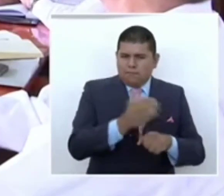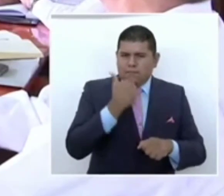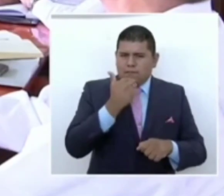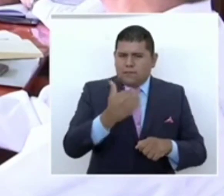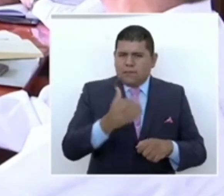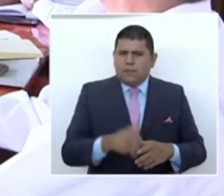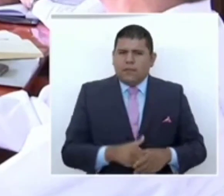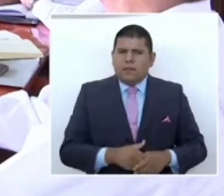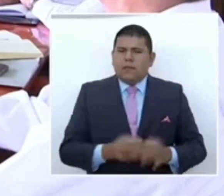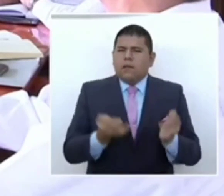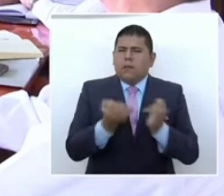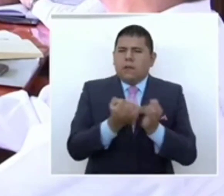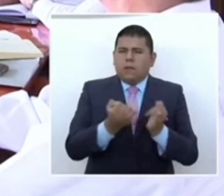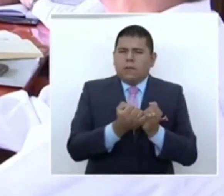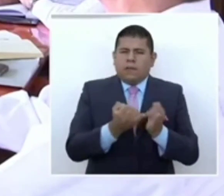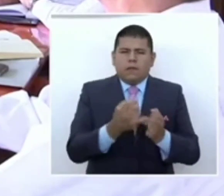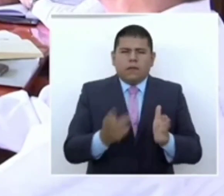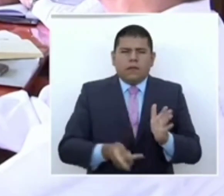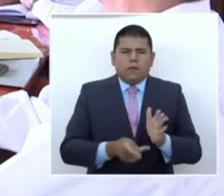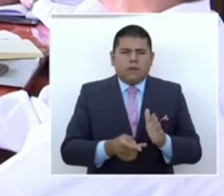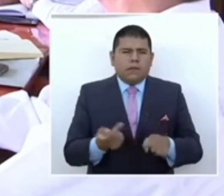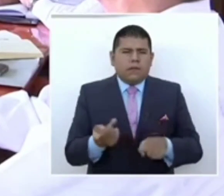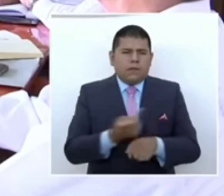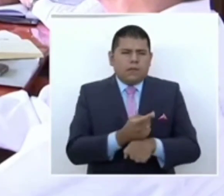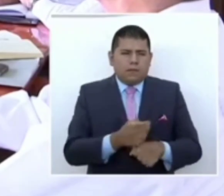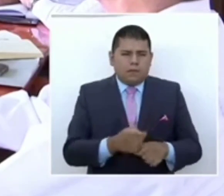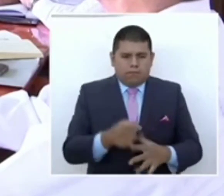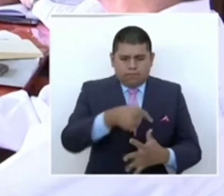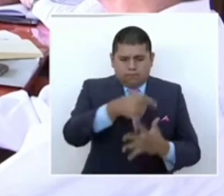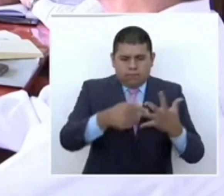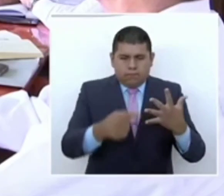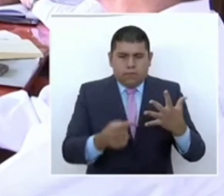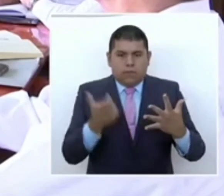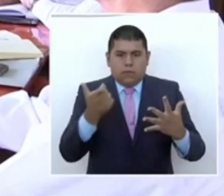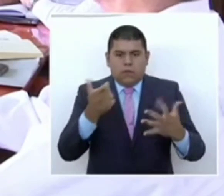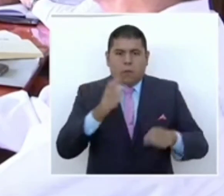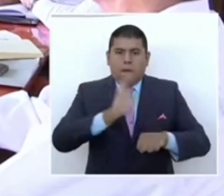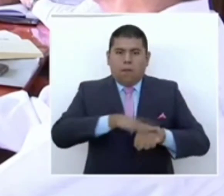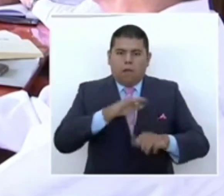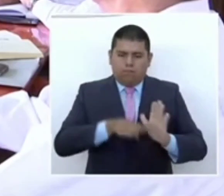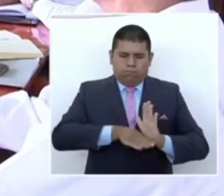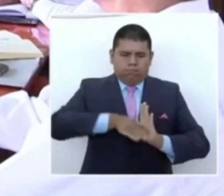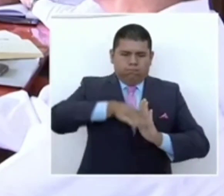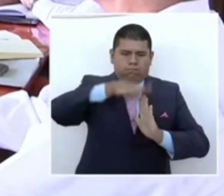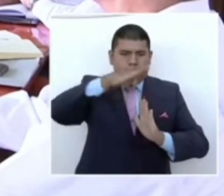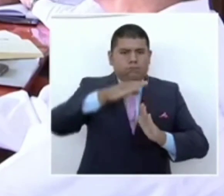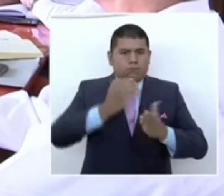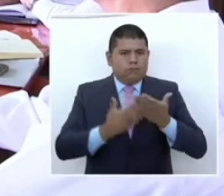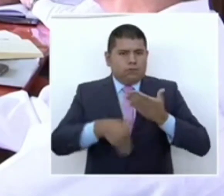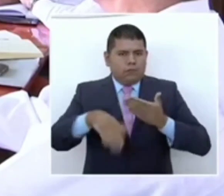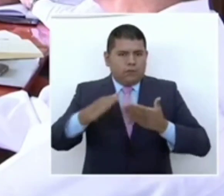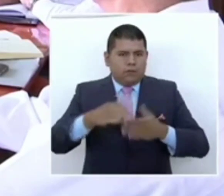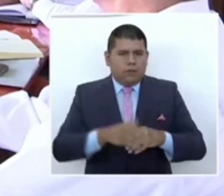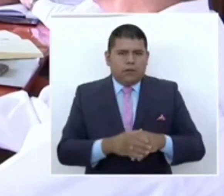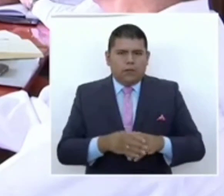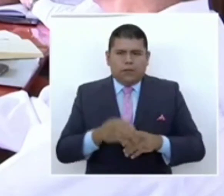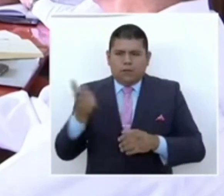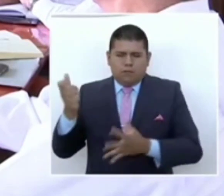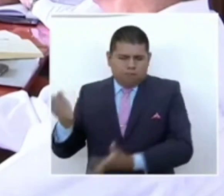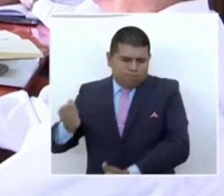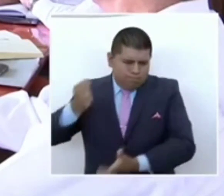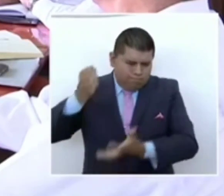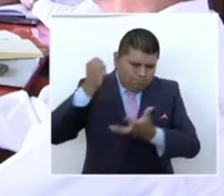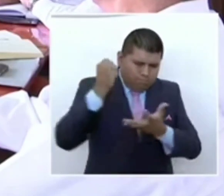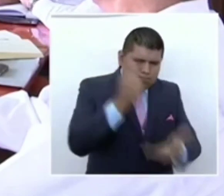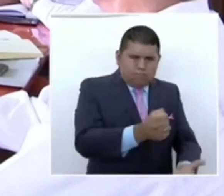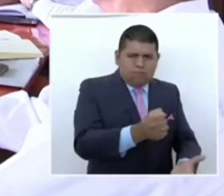en muchos casos se van a incrementar los montos que se entregan de manera directa,